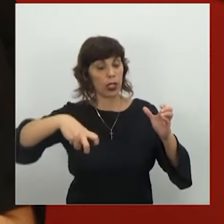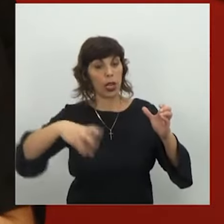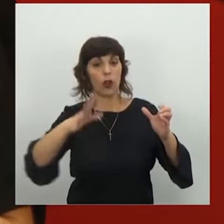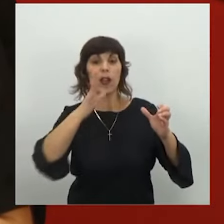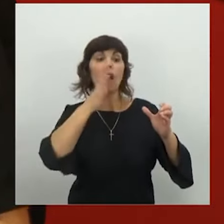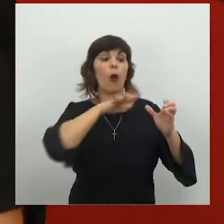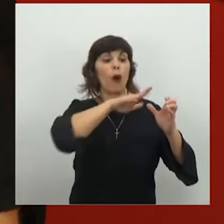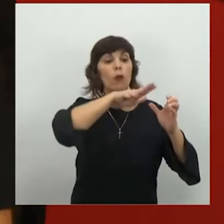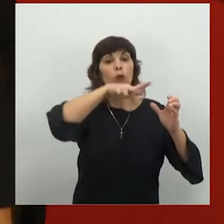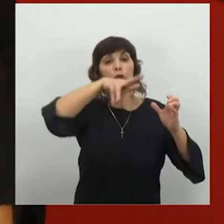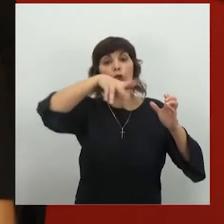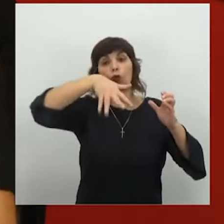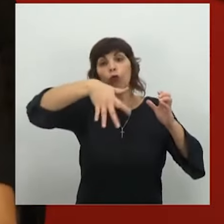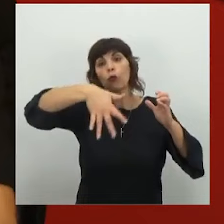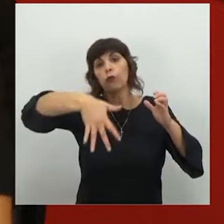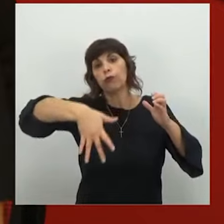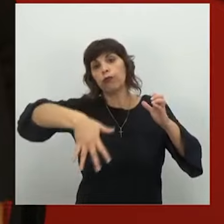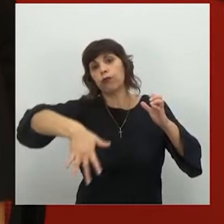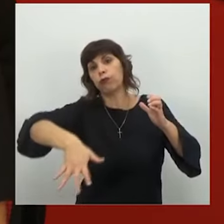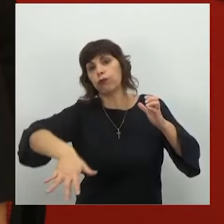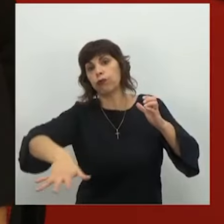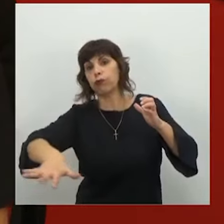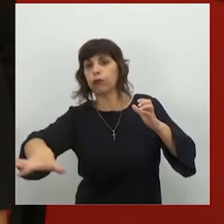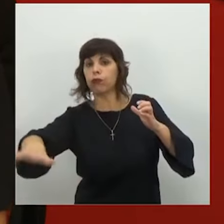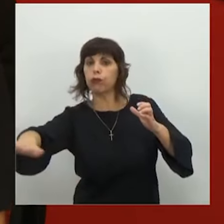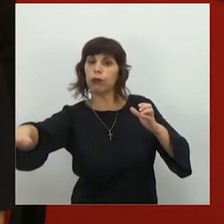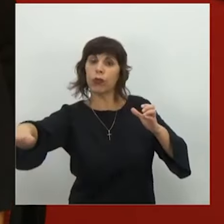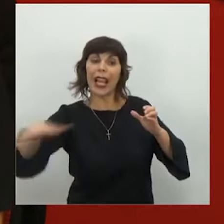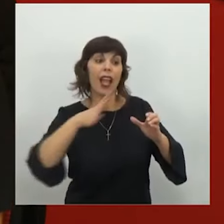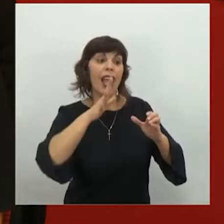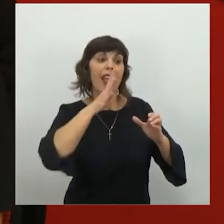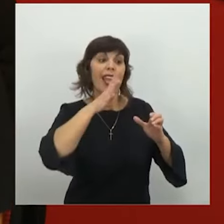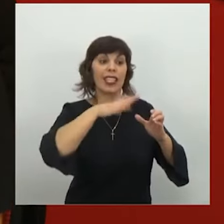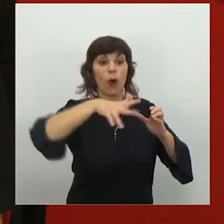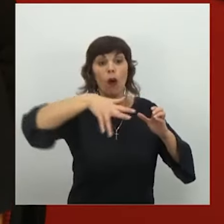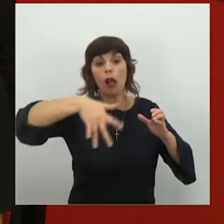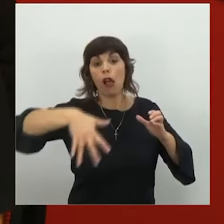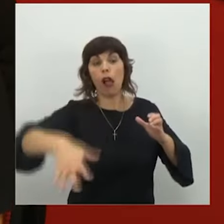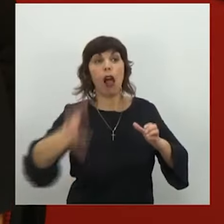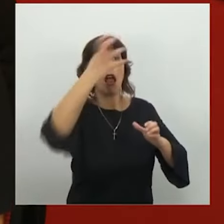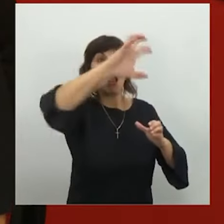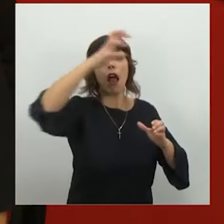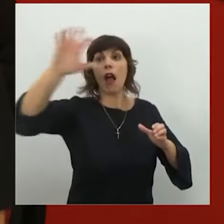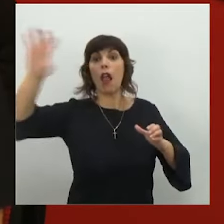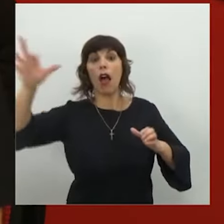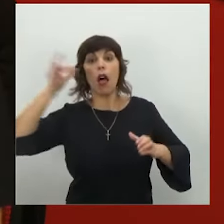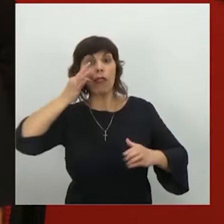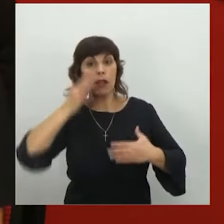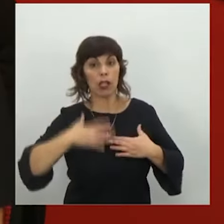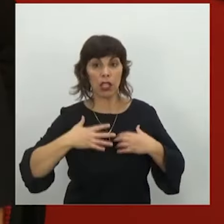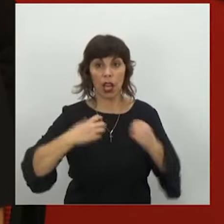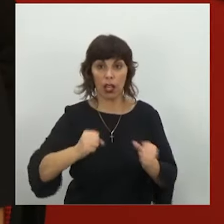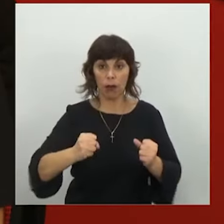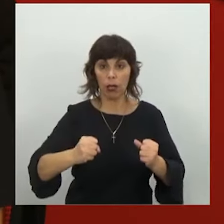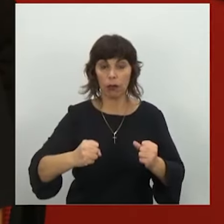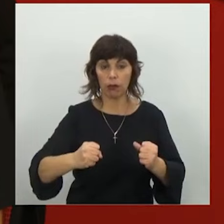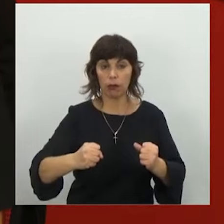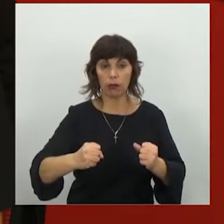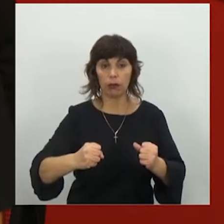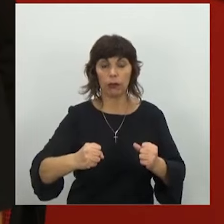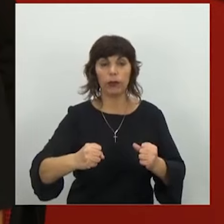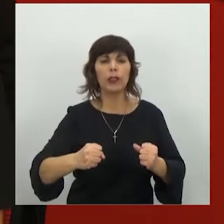y esa agua sanaba a las naciones. Esa agua es